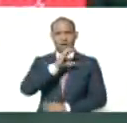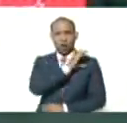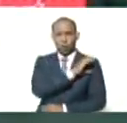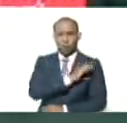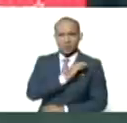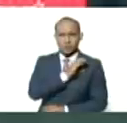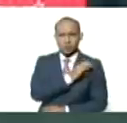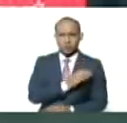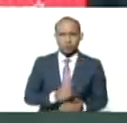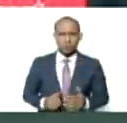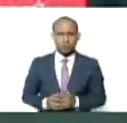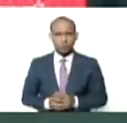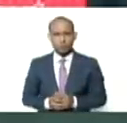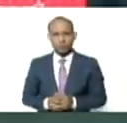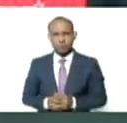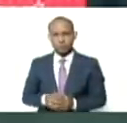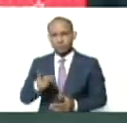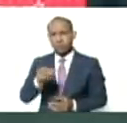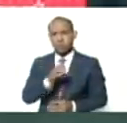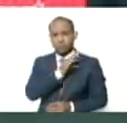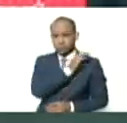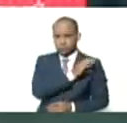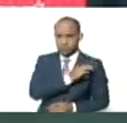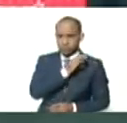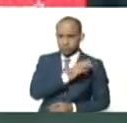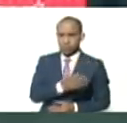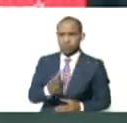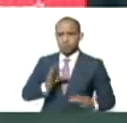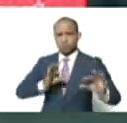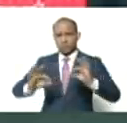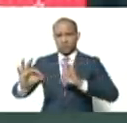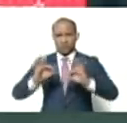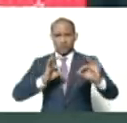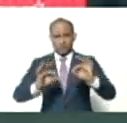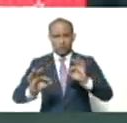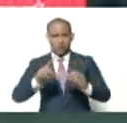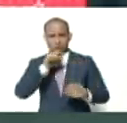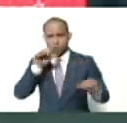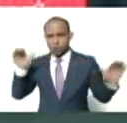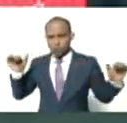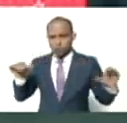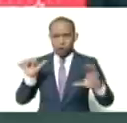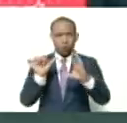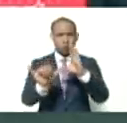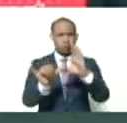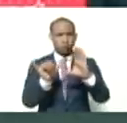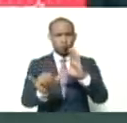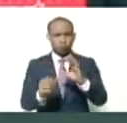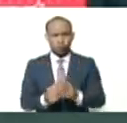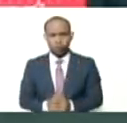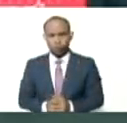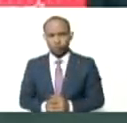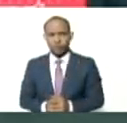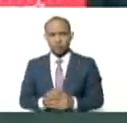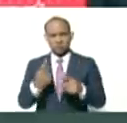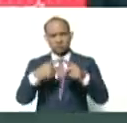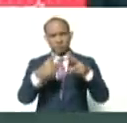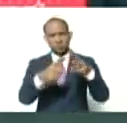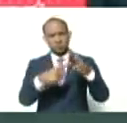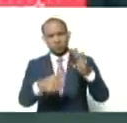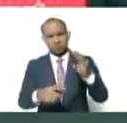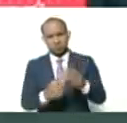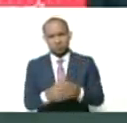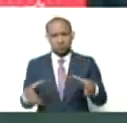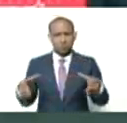con los movimientos comunicacionales, cineastas, tuiteros, youtubers, influencers, con